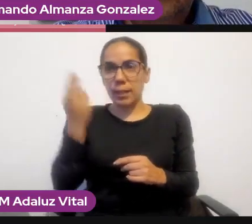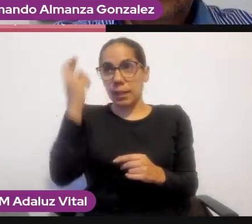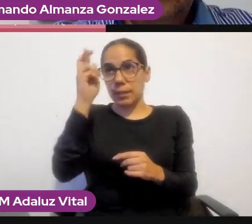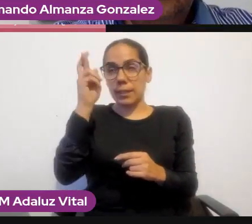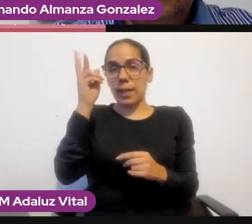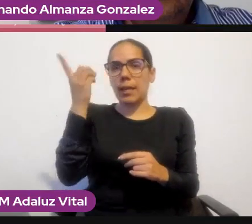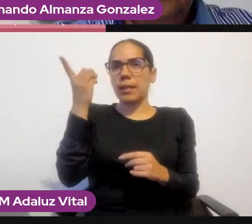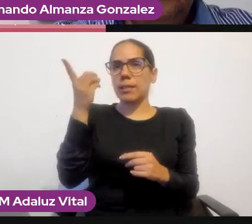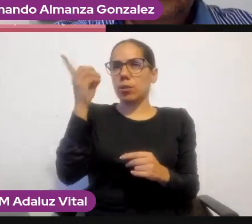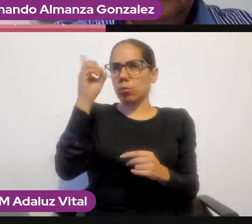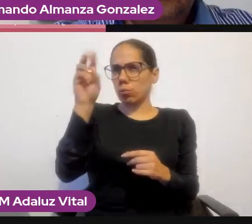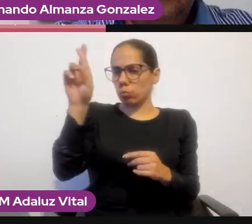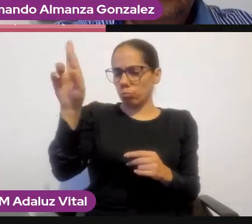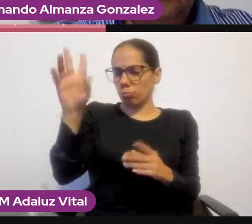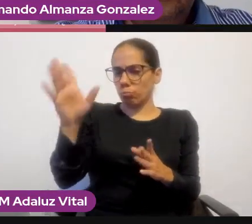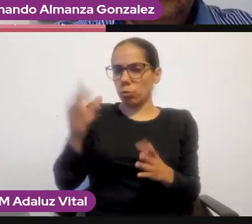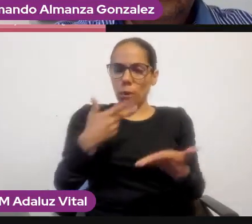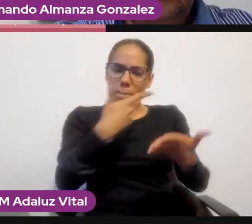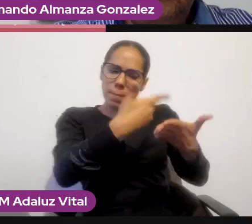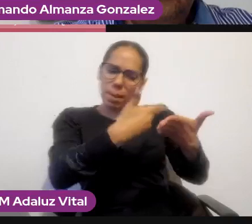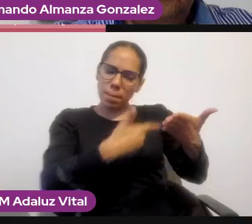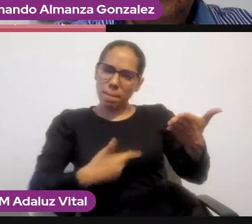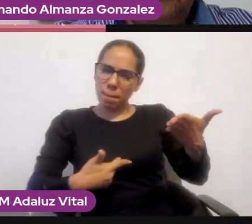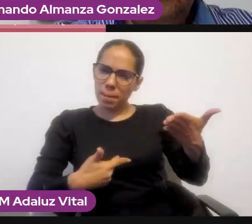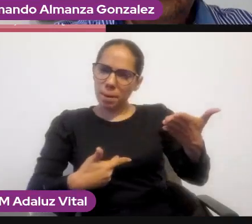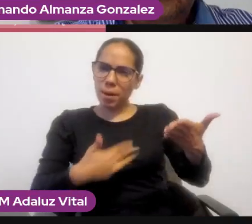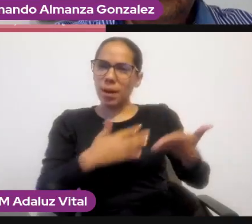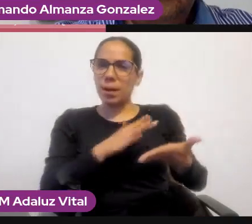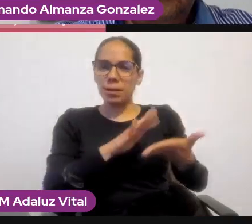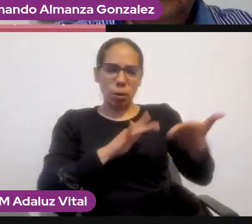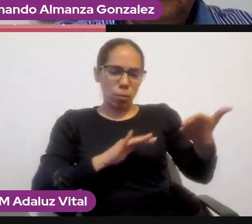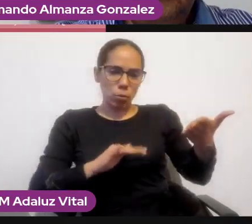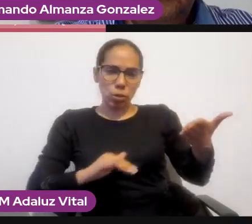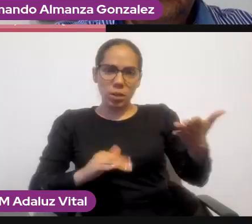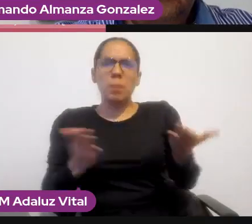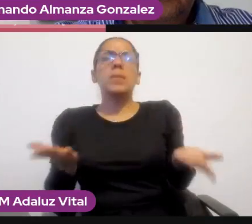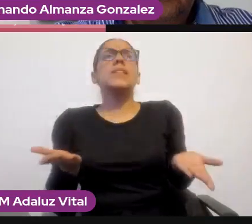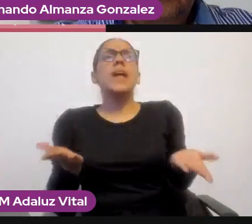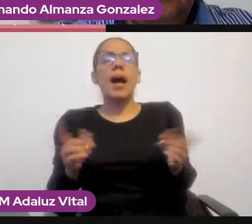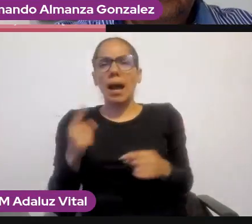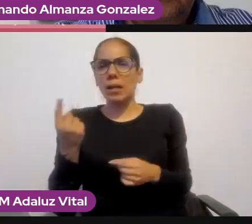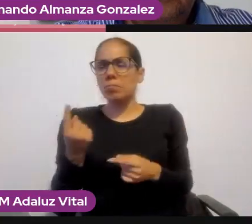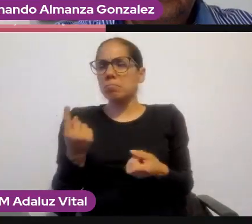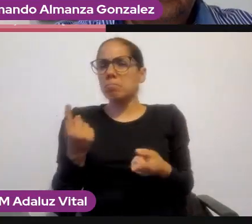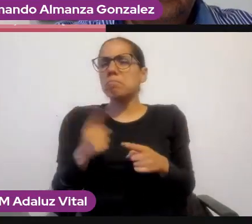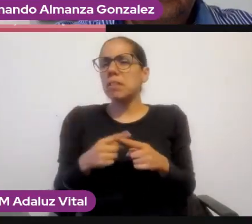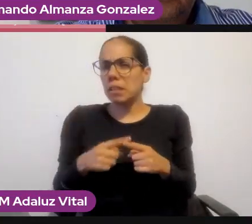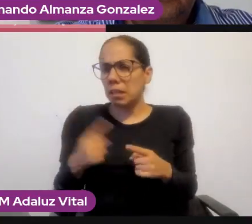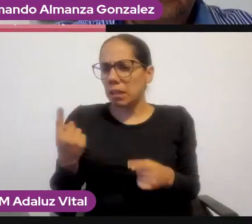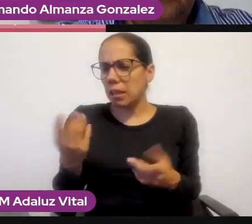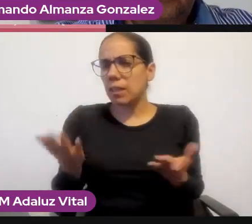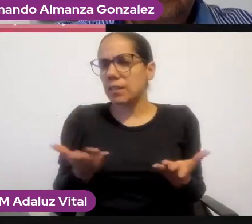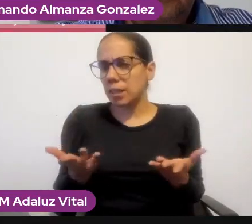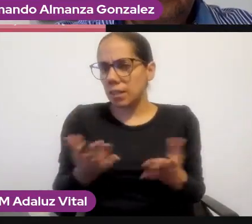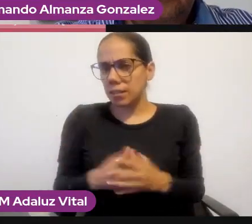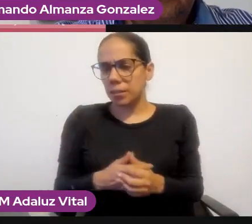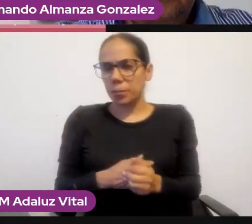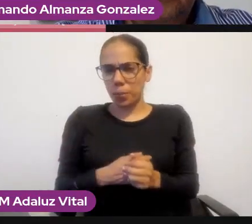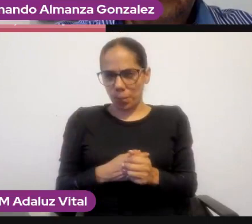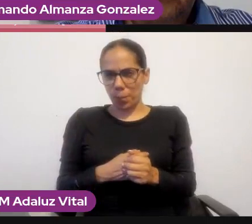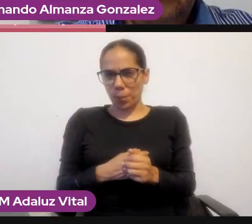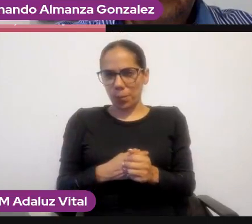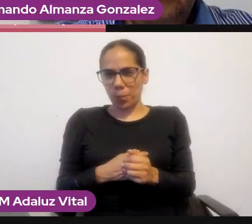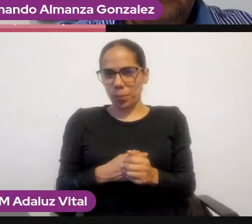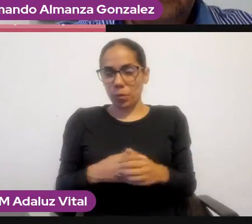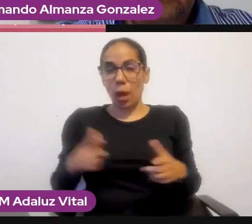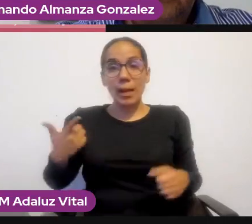leer parte de su semblanza curricular, ya que, bueno, pues el doctor ha ocupado cargos públicos en el estado de